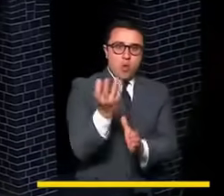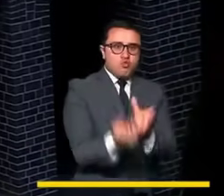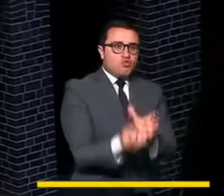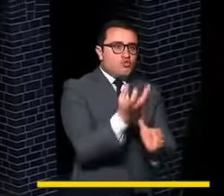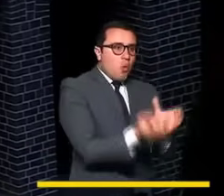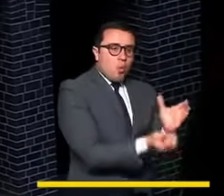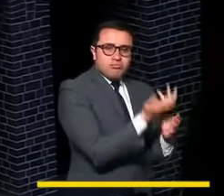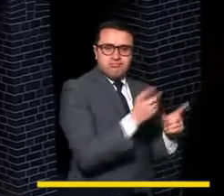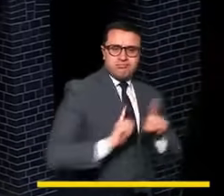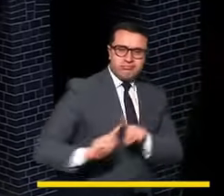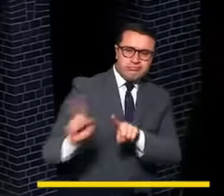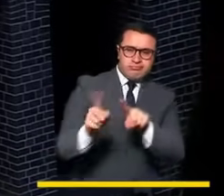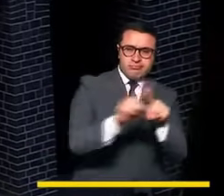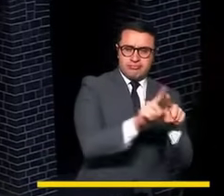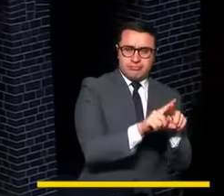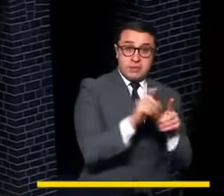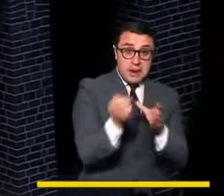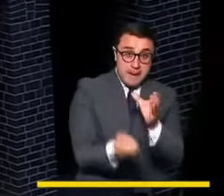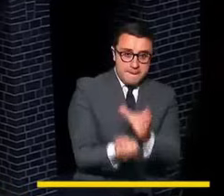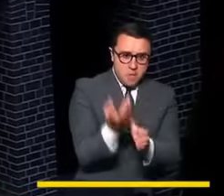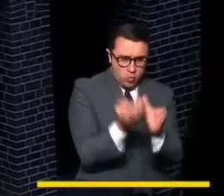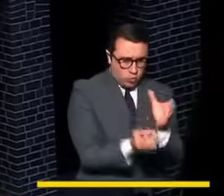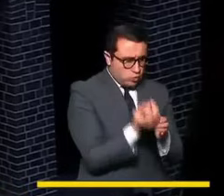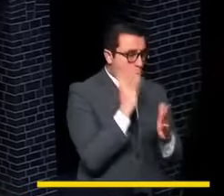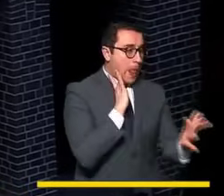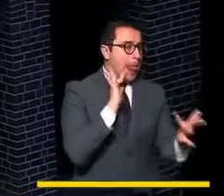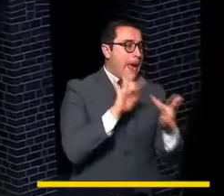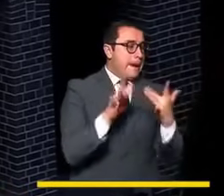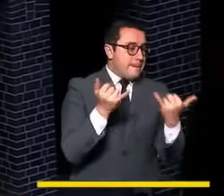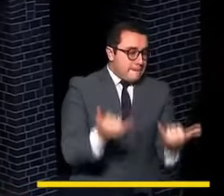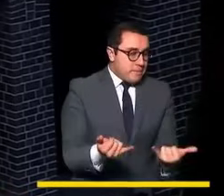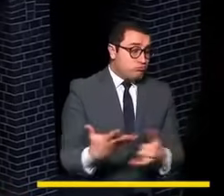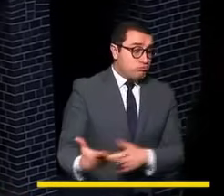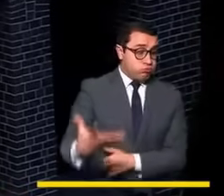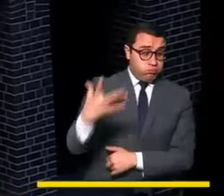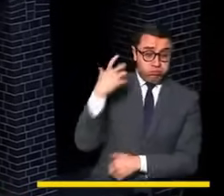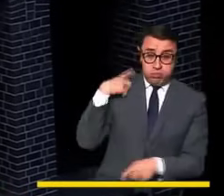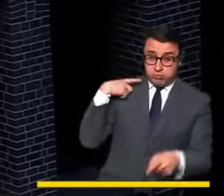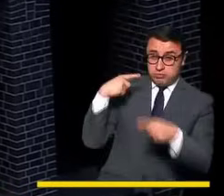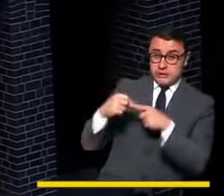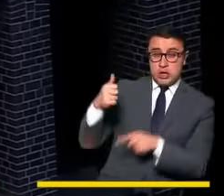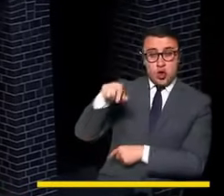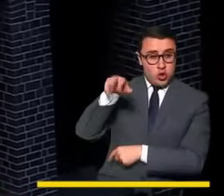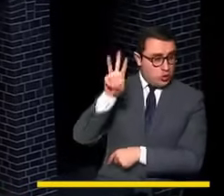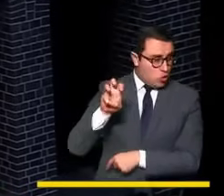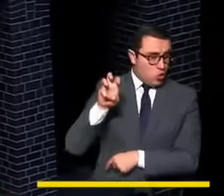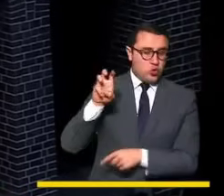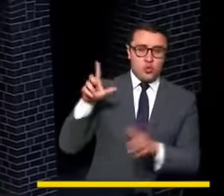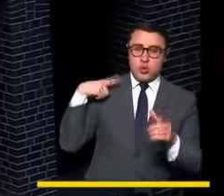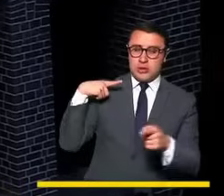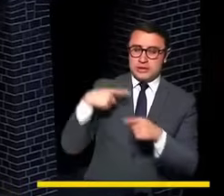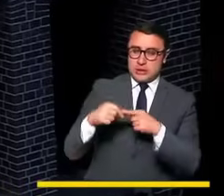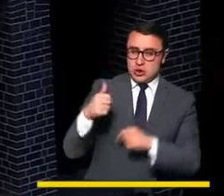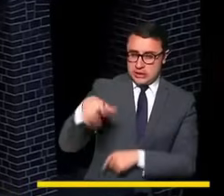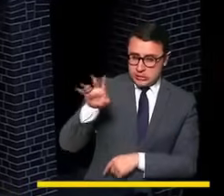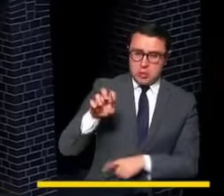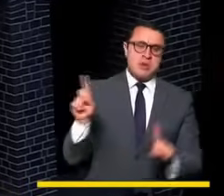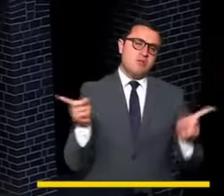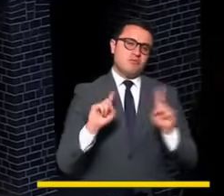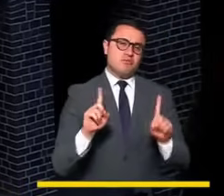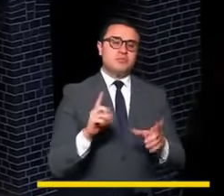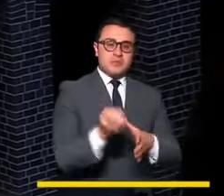La producción en el sentido moderno de la palabra. No en el siglo XVIII o XIX, producción que